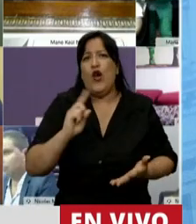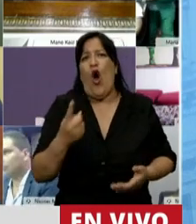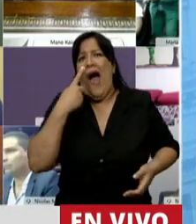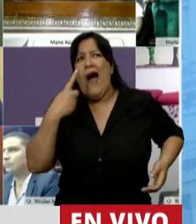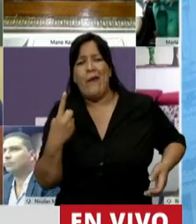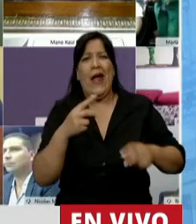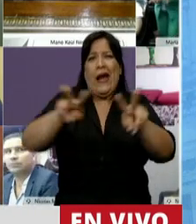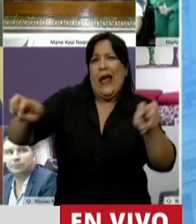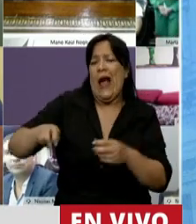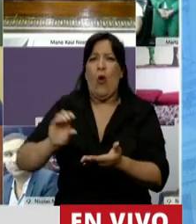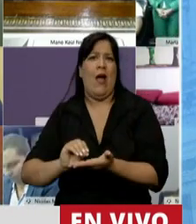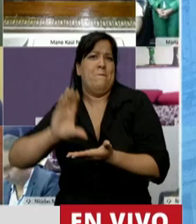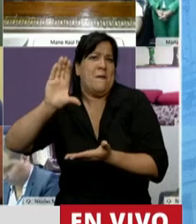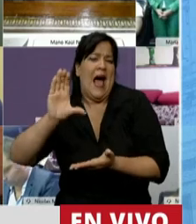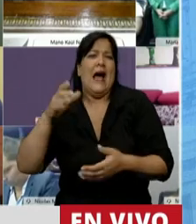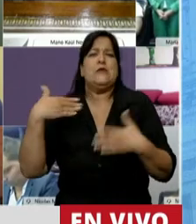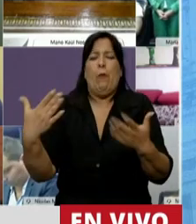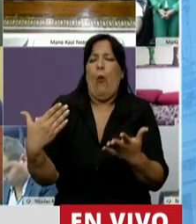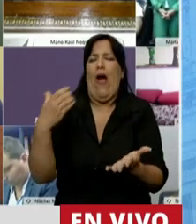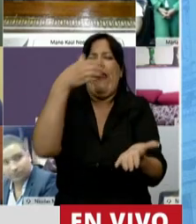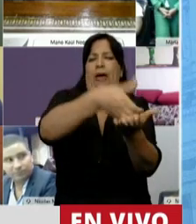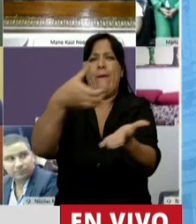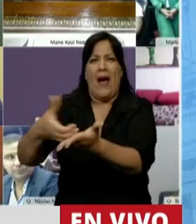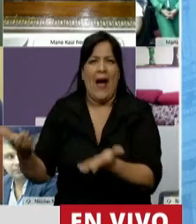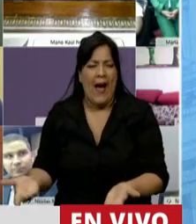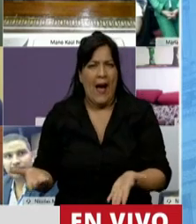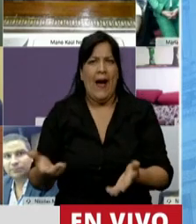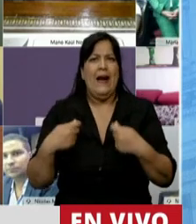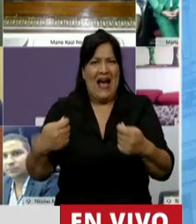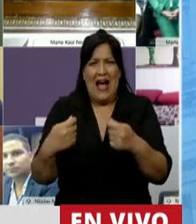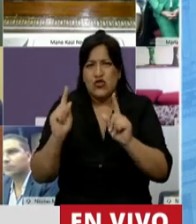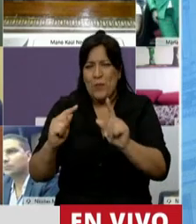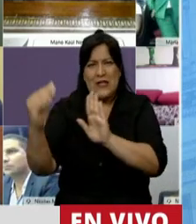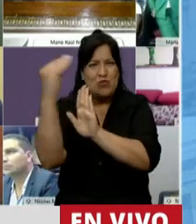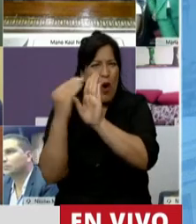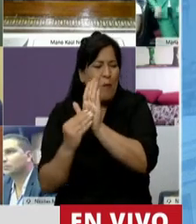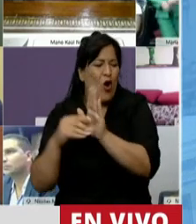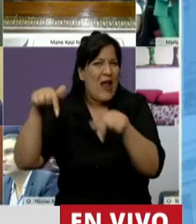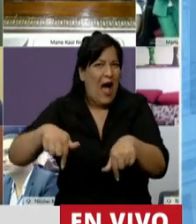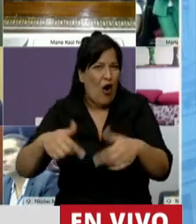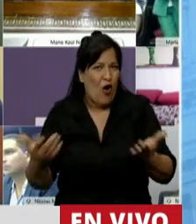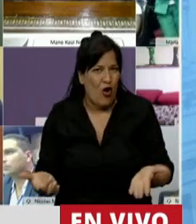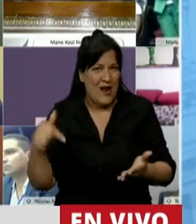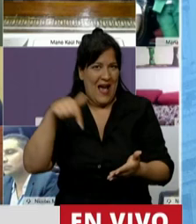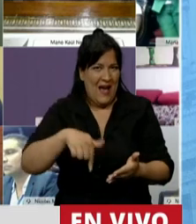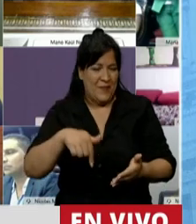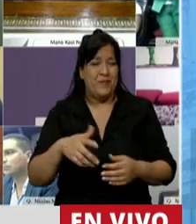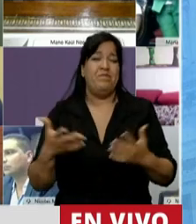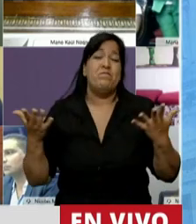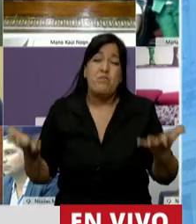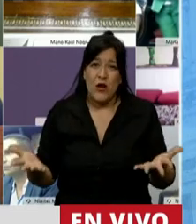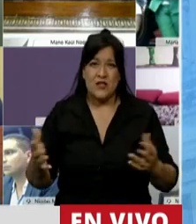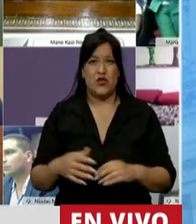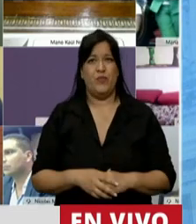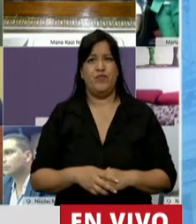se recauda más, si se puede llegar a afrontar estos gastos que están poniendo en este despacho. Por lo